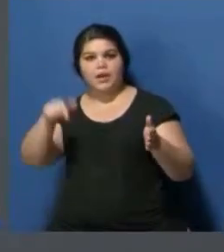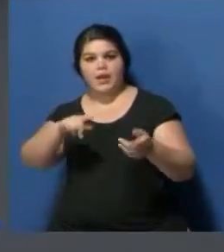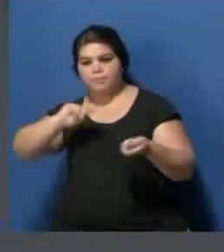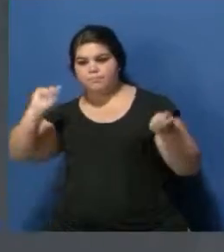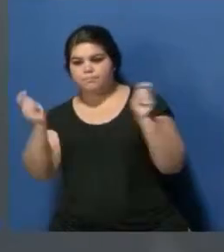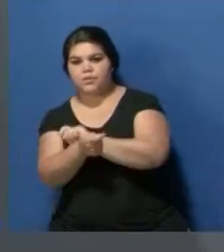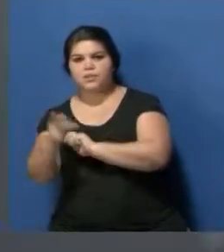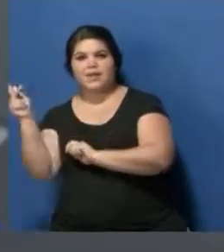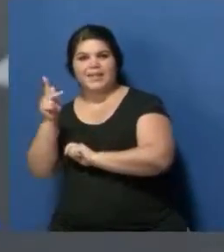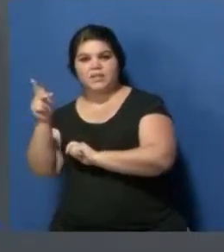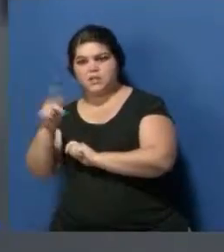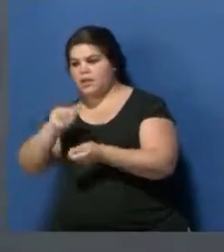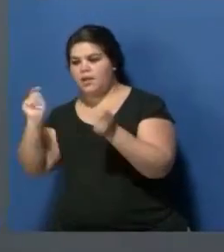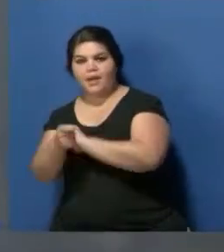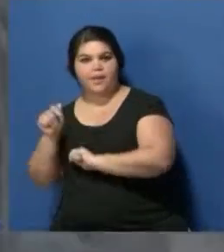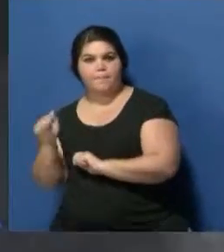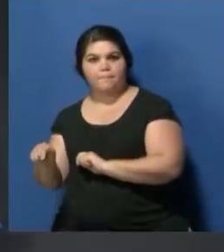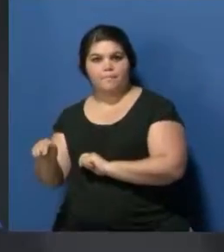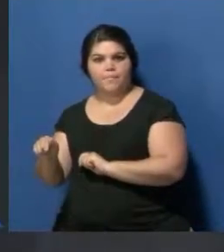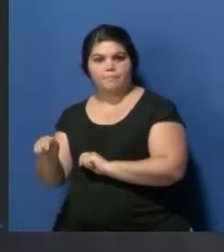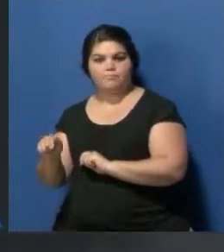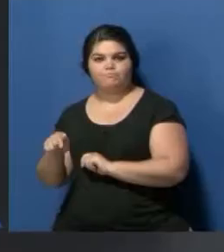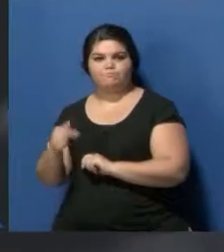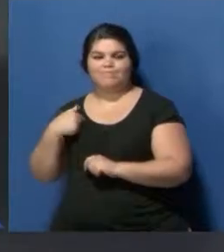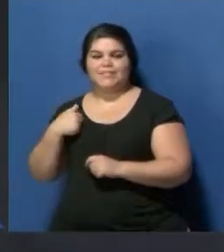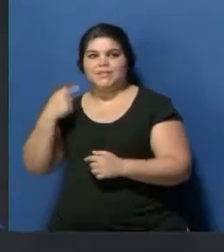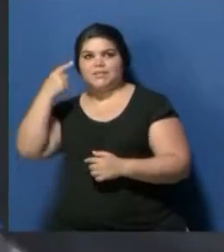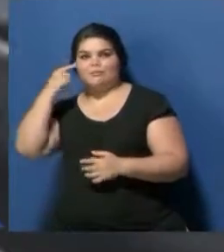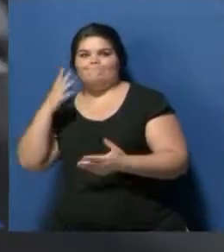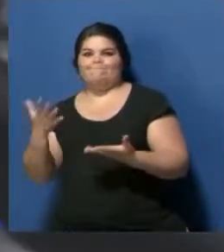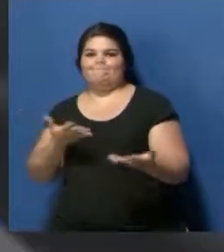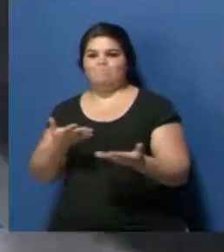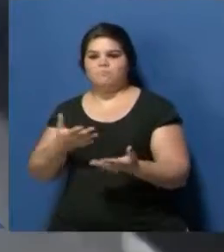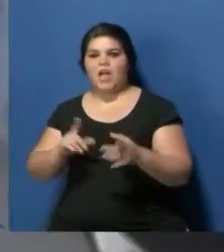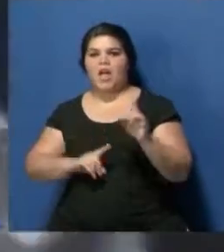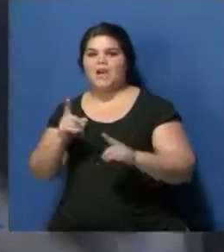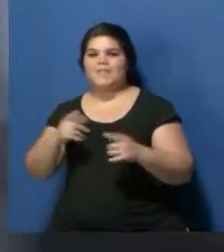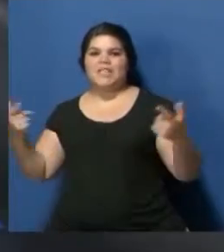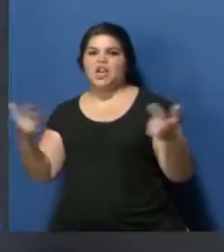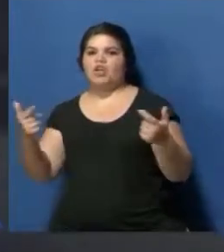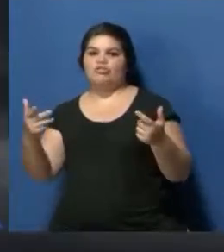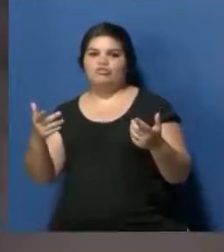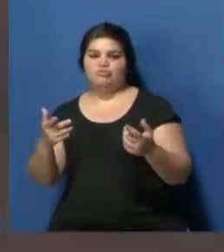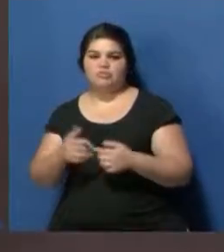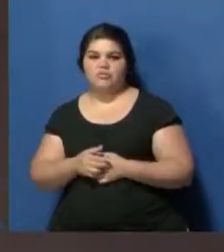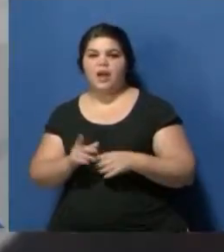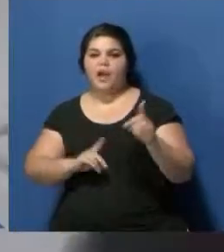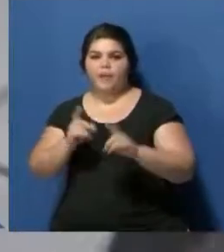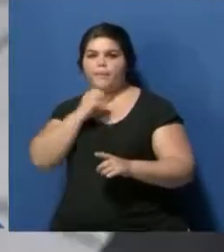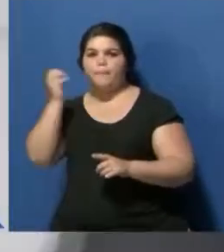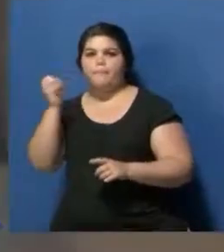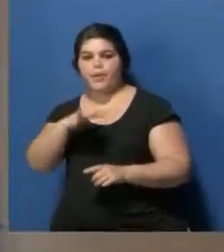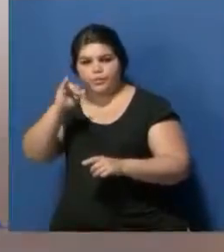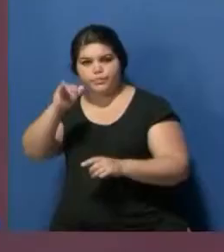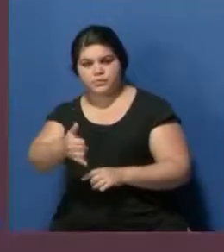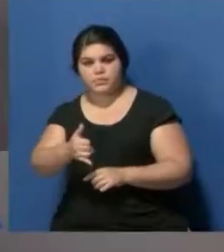década kirchnerista. A mi modo de ver, hubieron tendencias contrapuestas y contradictorias. Hubieron algunas mejoras en el